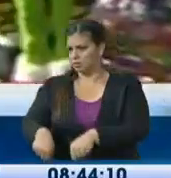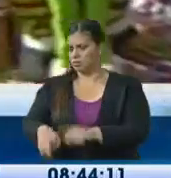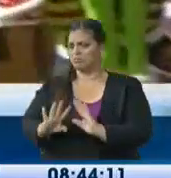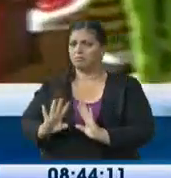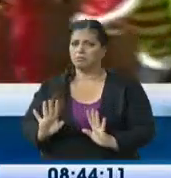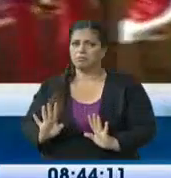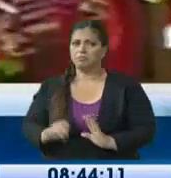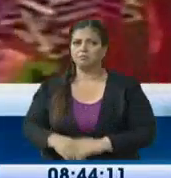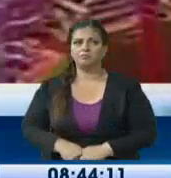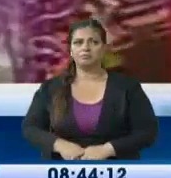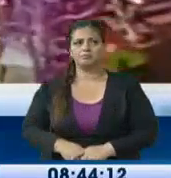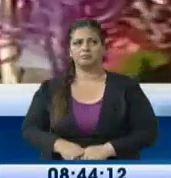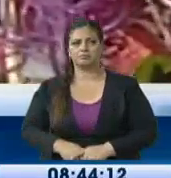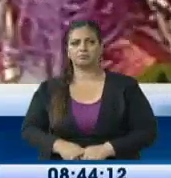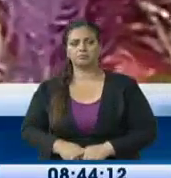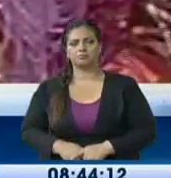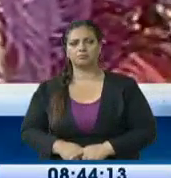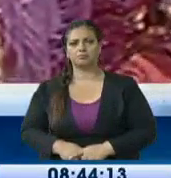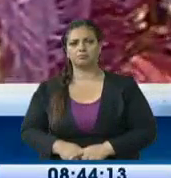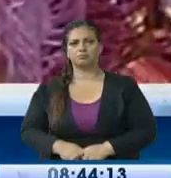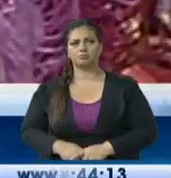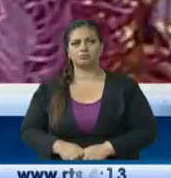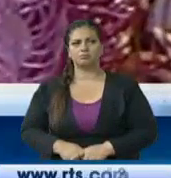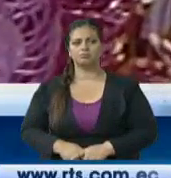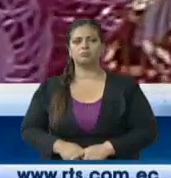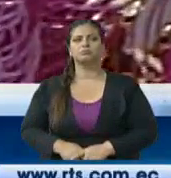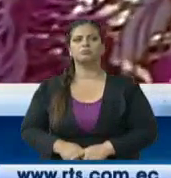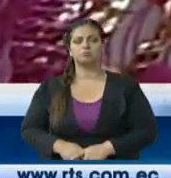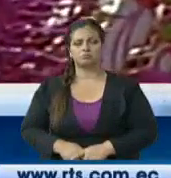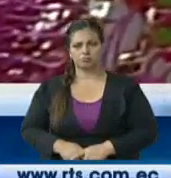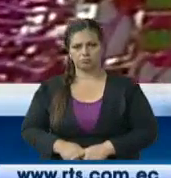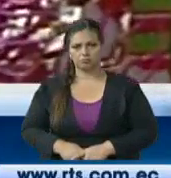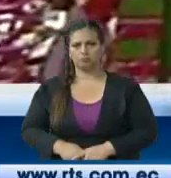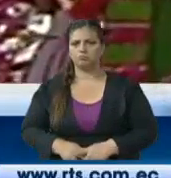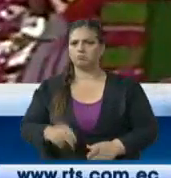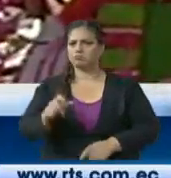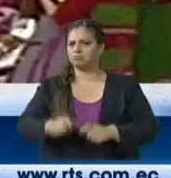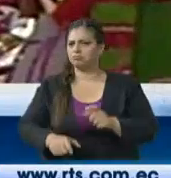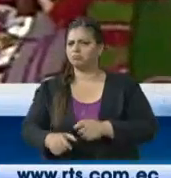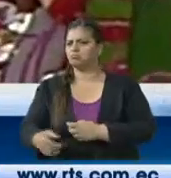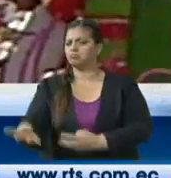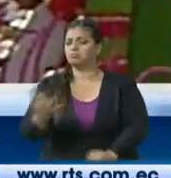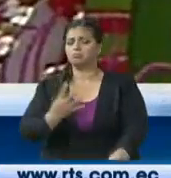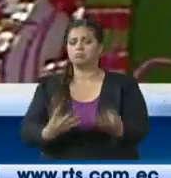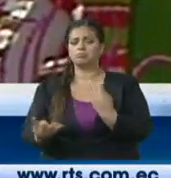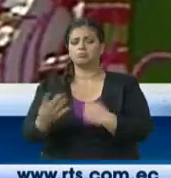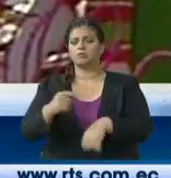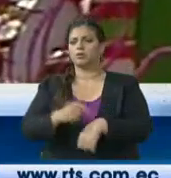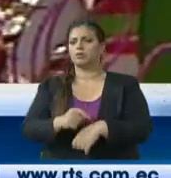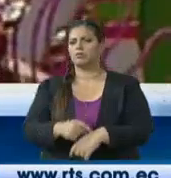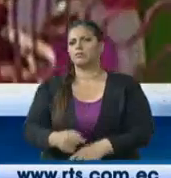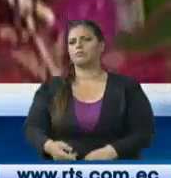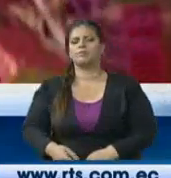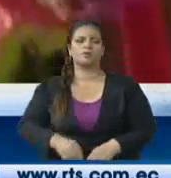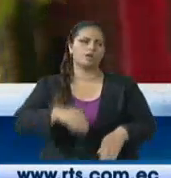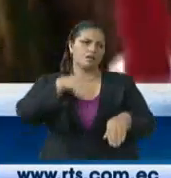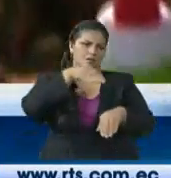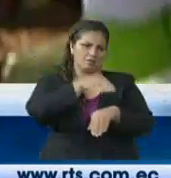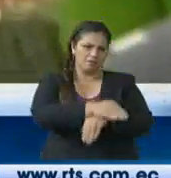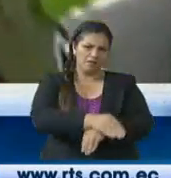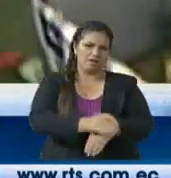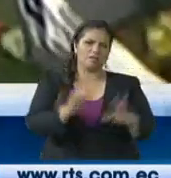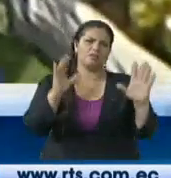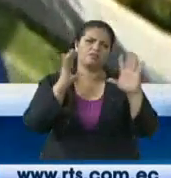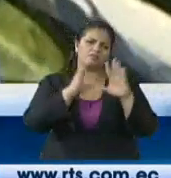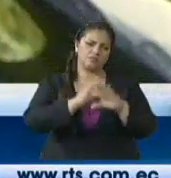menos, ¿a qué hora es la que ustedes ven que ahí viene más gente, mayor flujo? Sería ya en la tarde, en la noche, porque en la